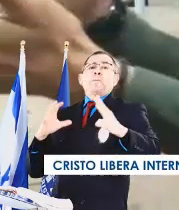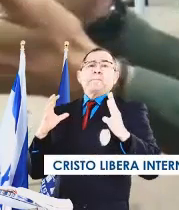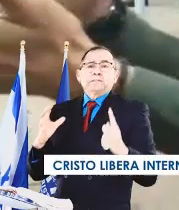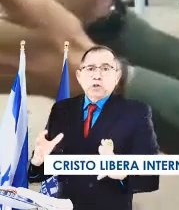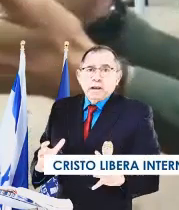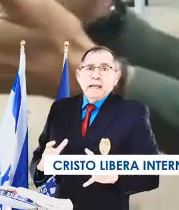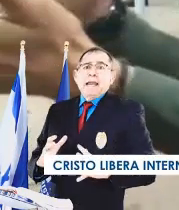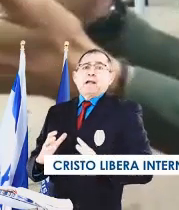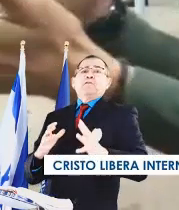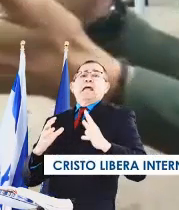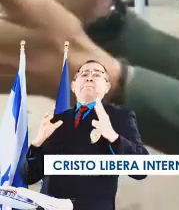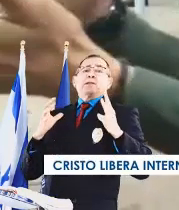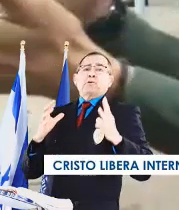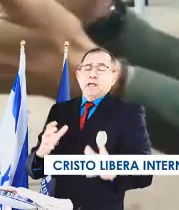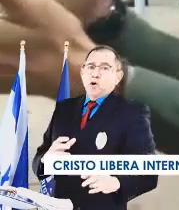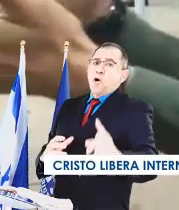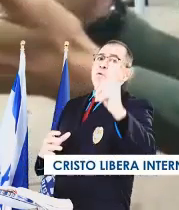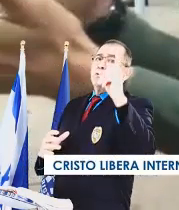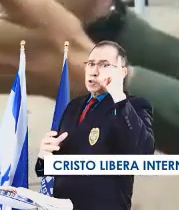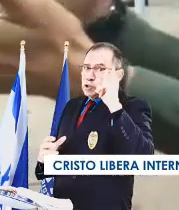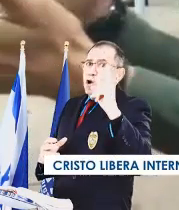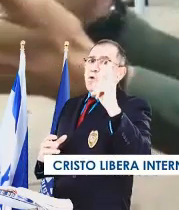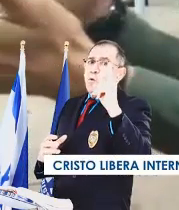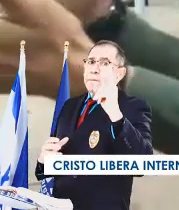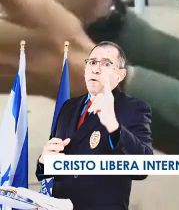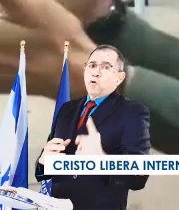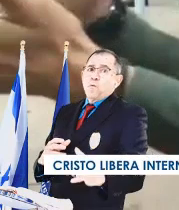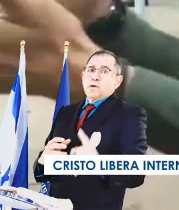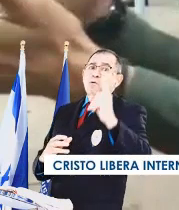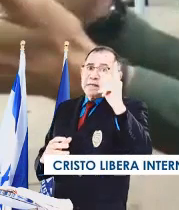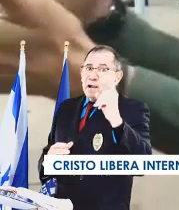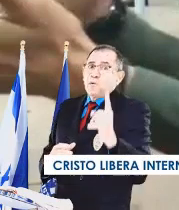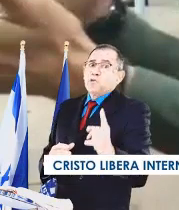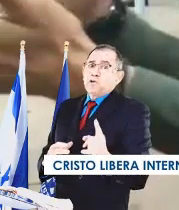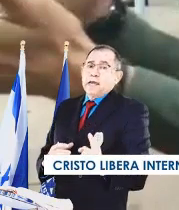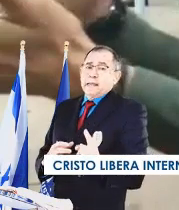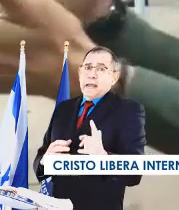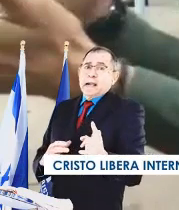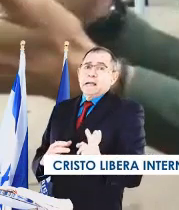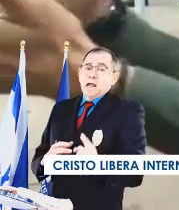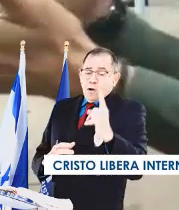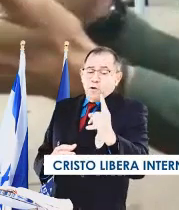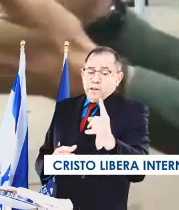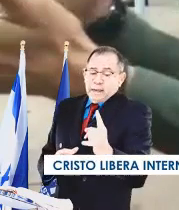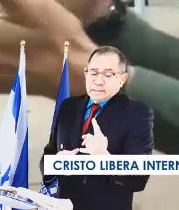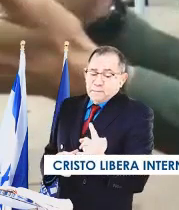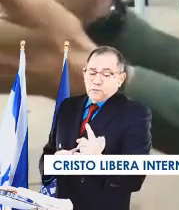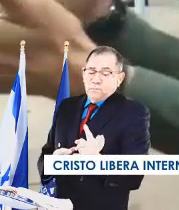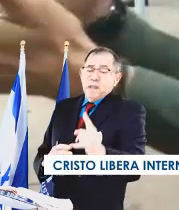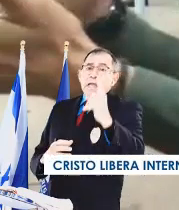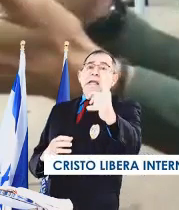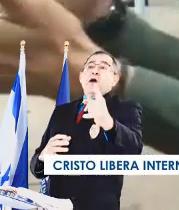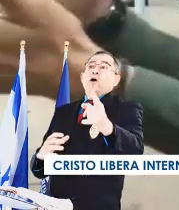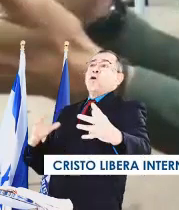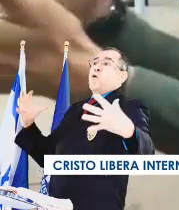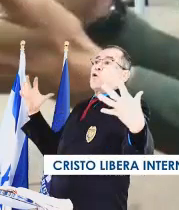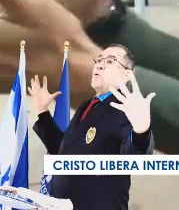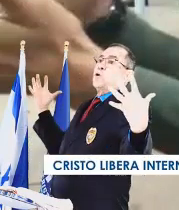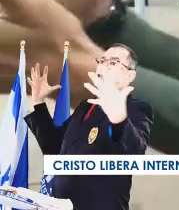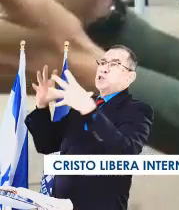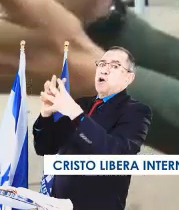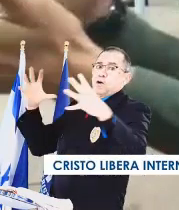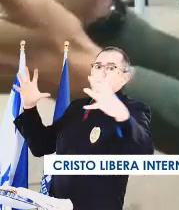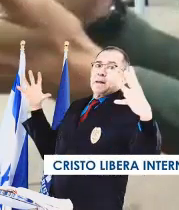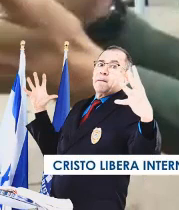todos los pastores la que mostraré pastores como un solo cuerpo como una unidad como Dios quiere que hagan como quieren que seamos